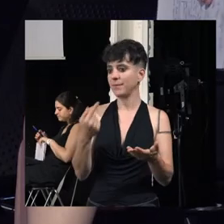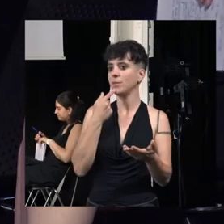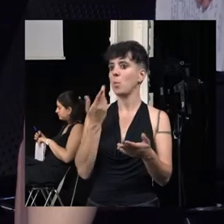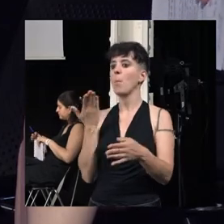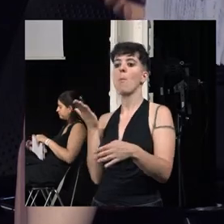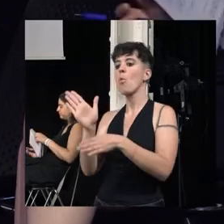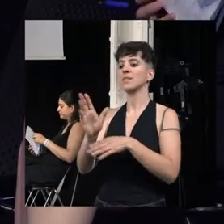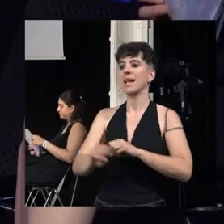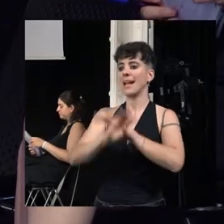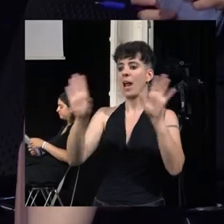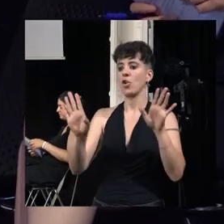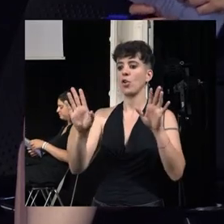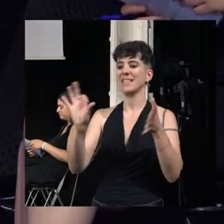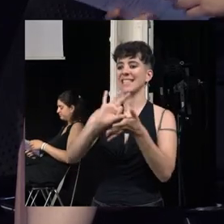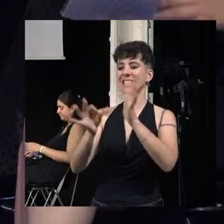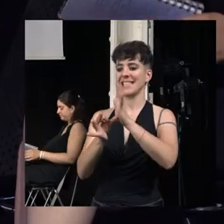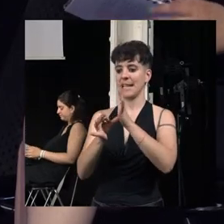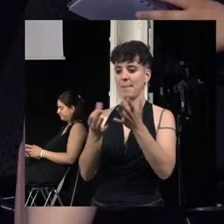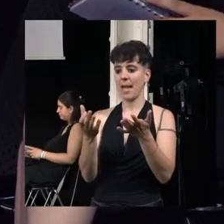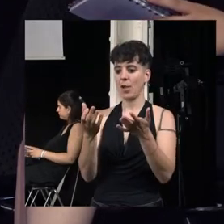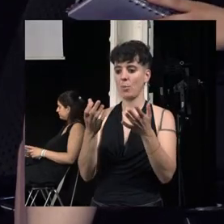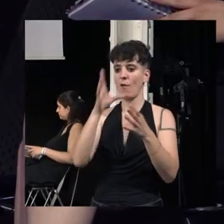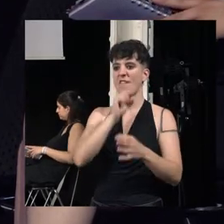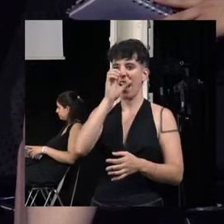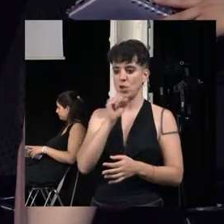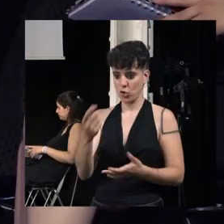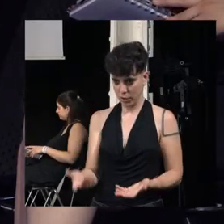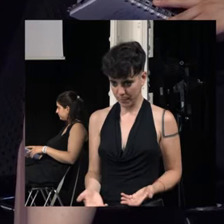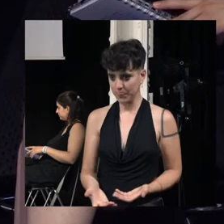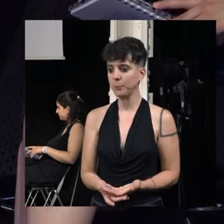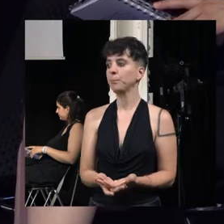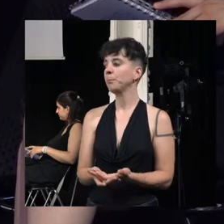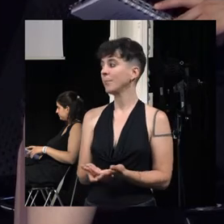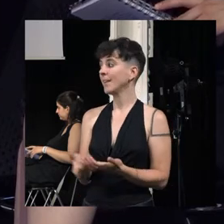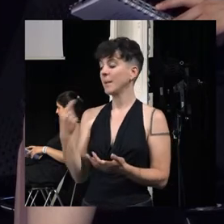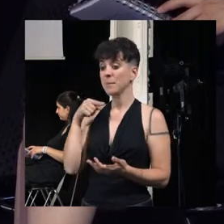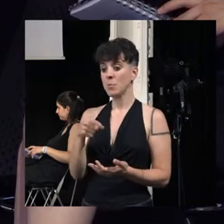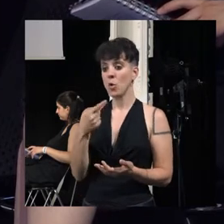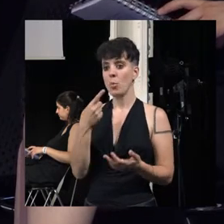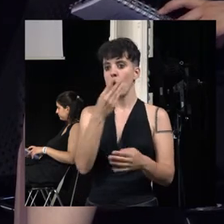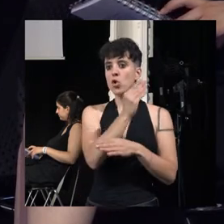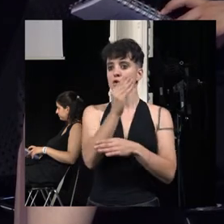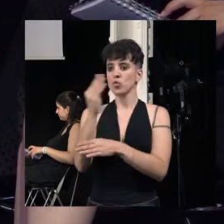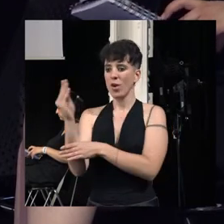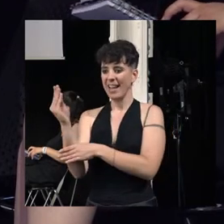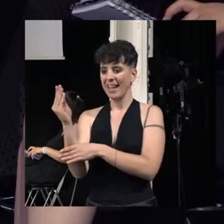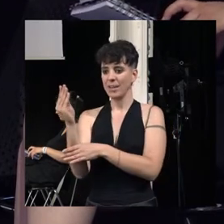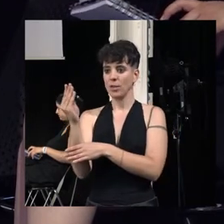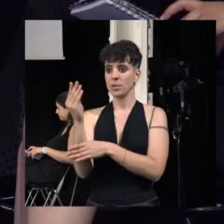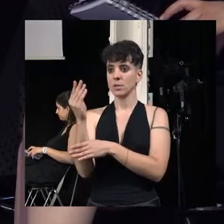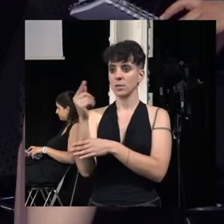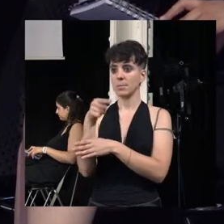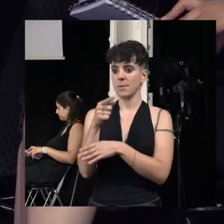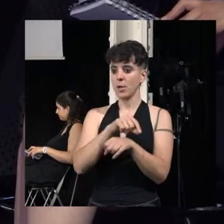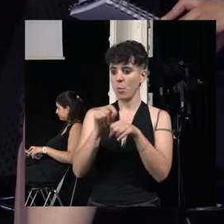sistema. Este cambio de foco que desvía la luz, que ilumina a los sujetos, recipientes de las políticas